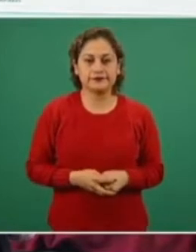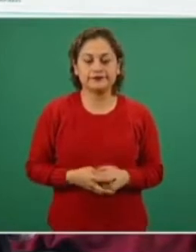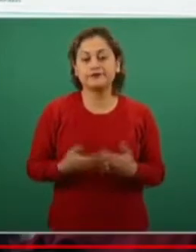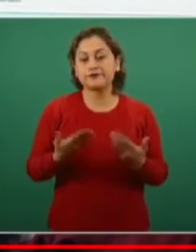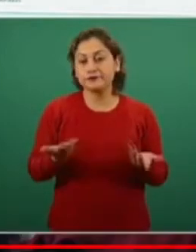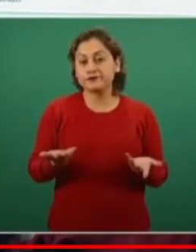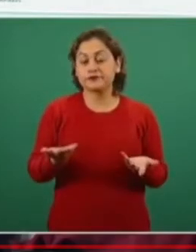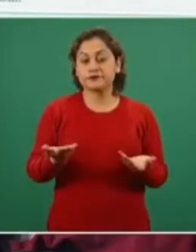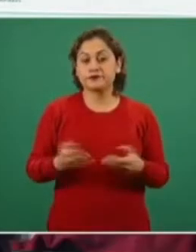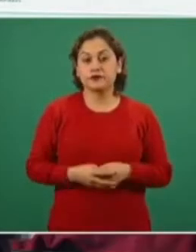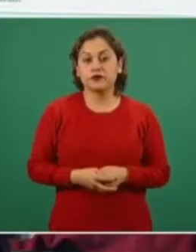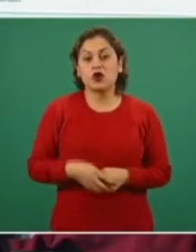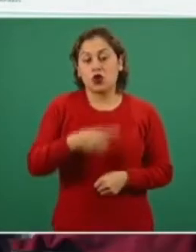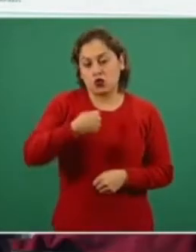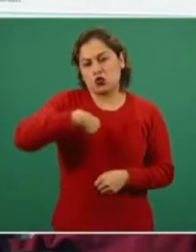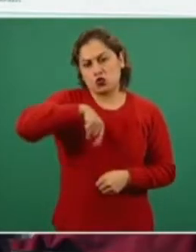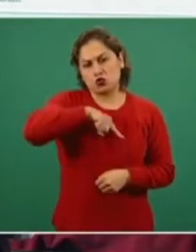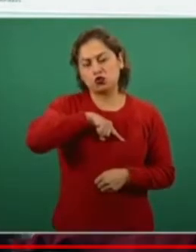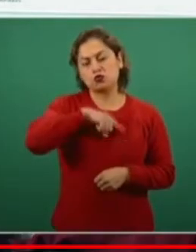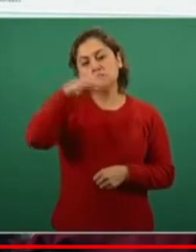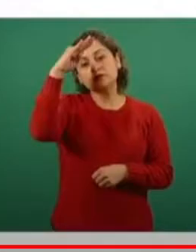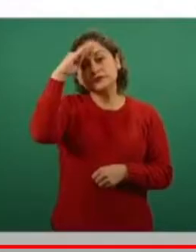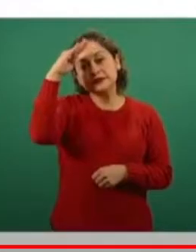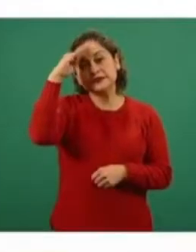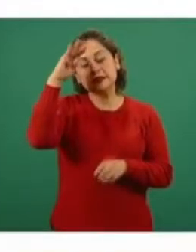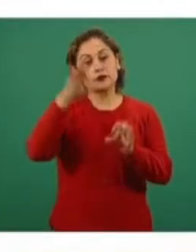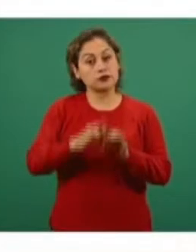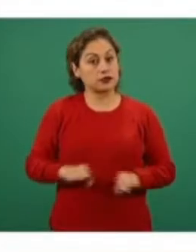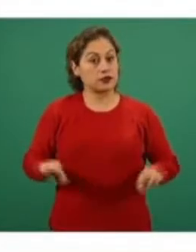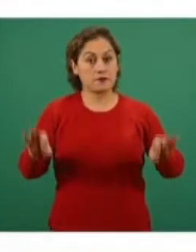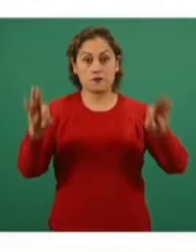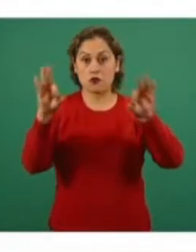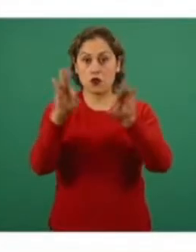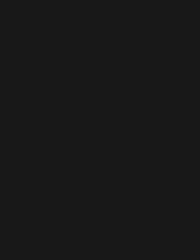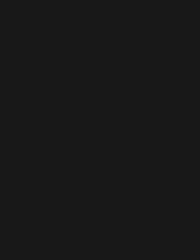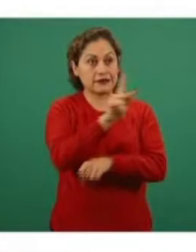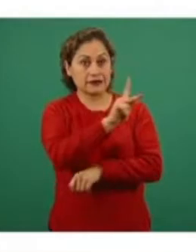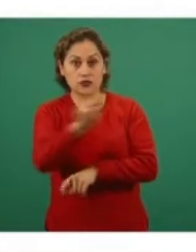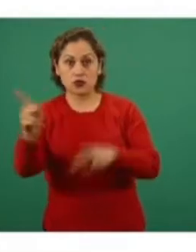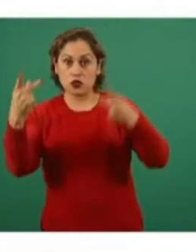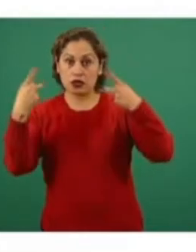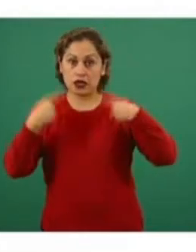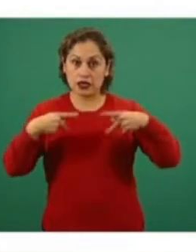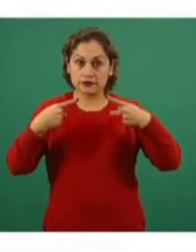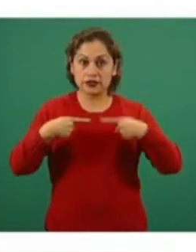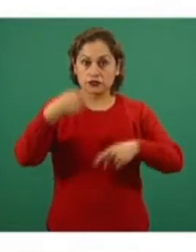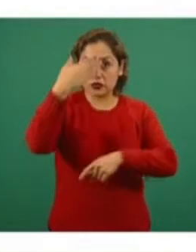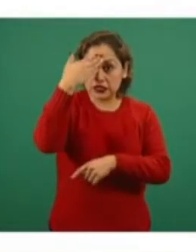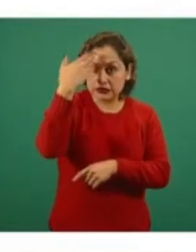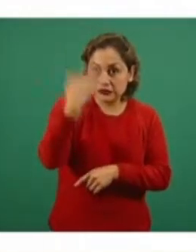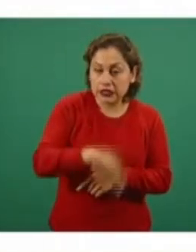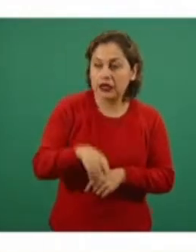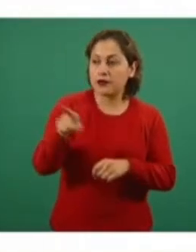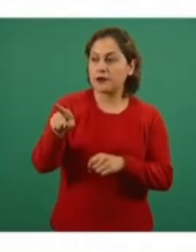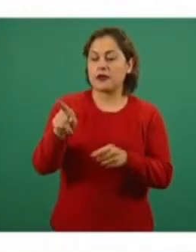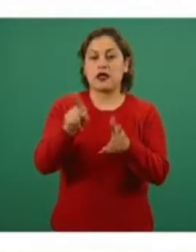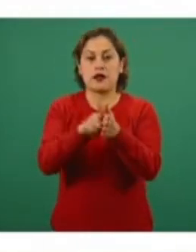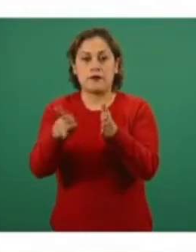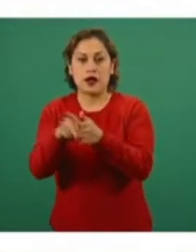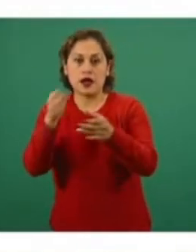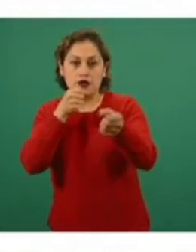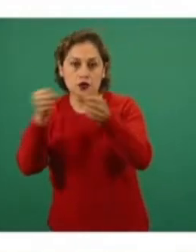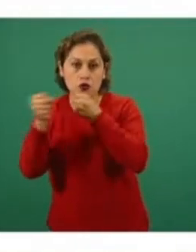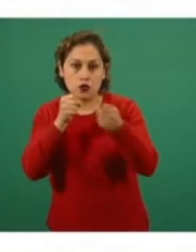las que creemos que es muy importante que toda la población, medios de comunicación, sé que ya